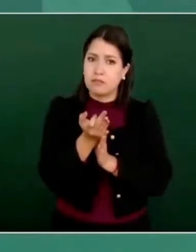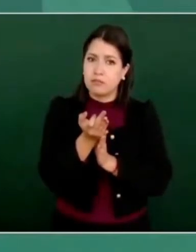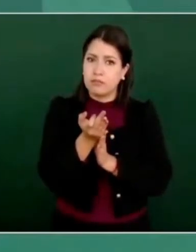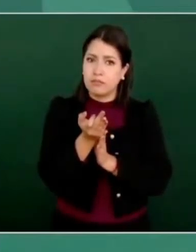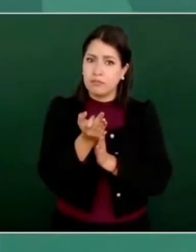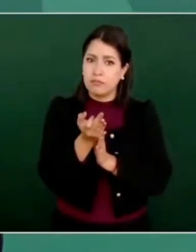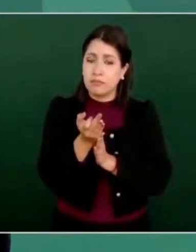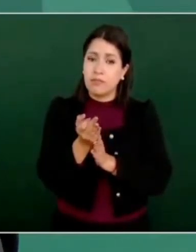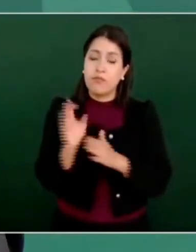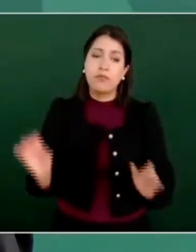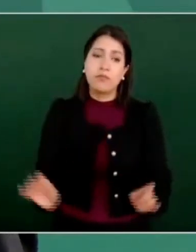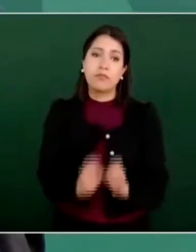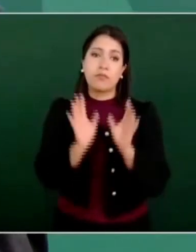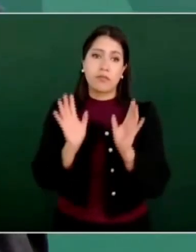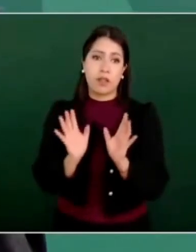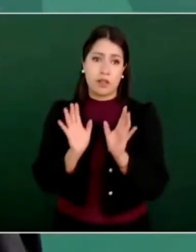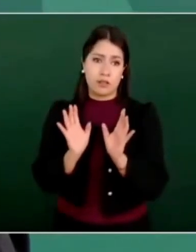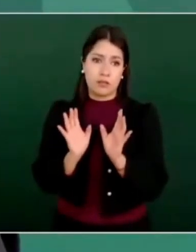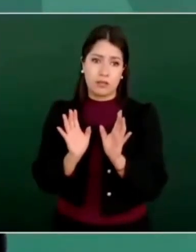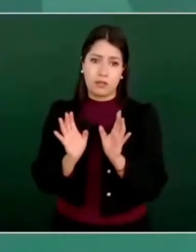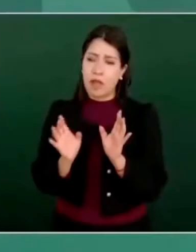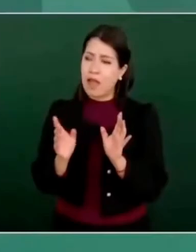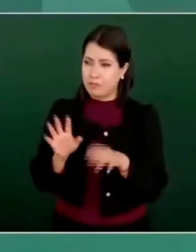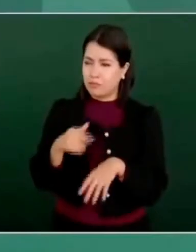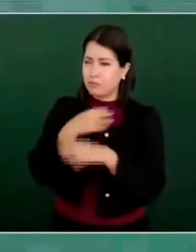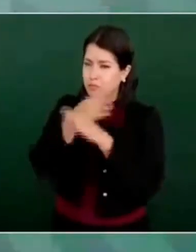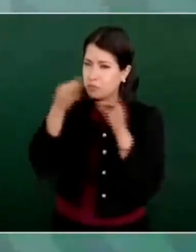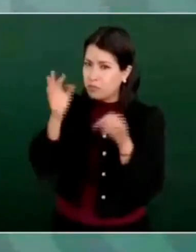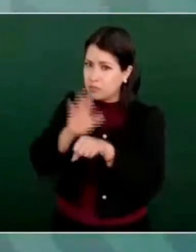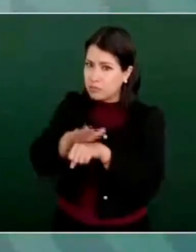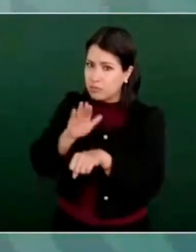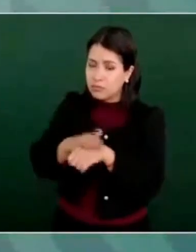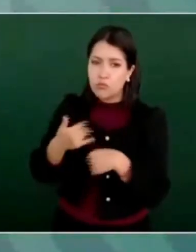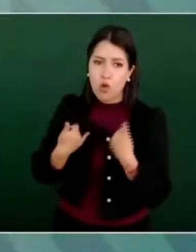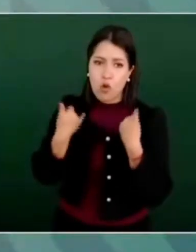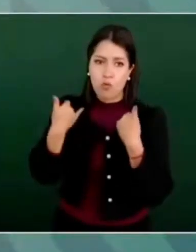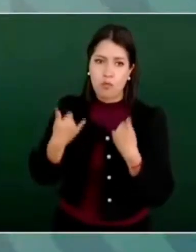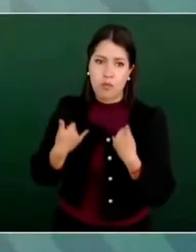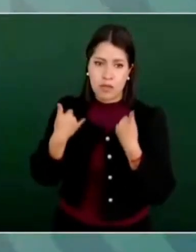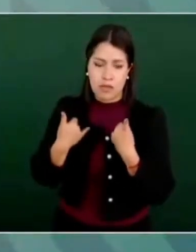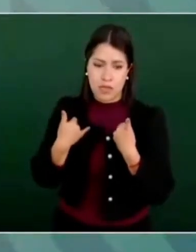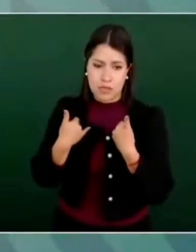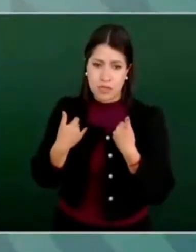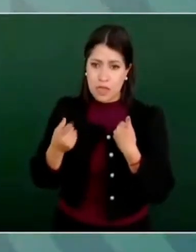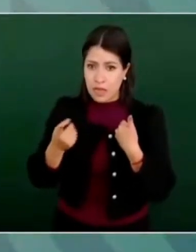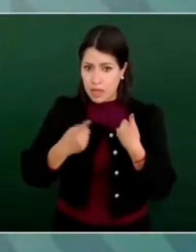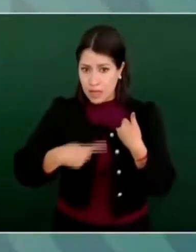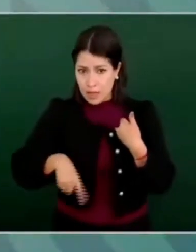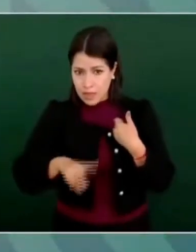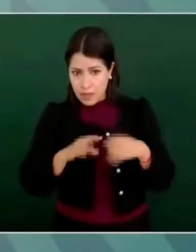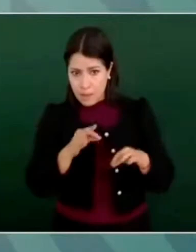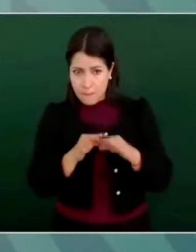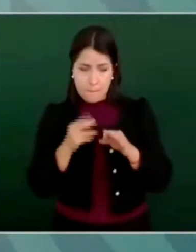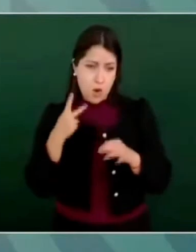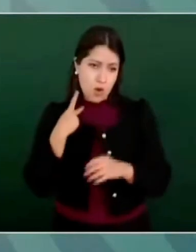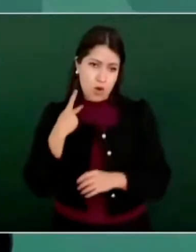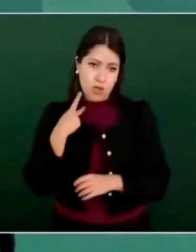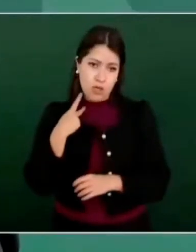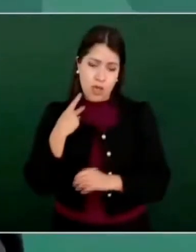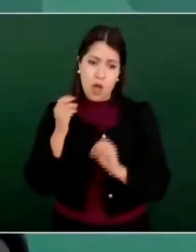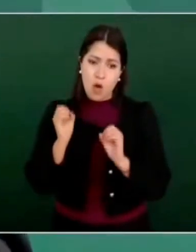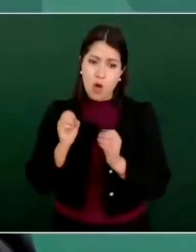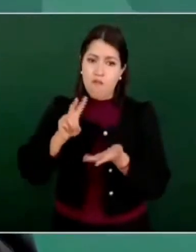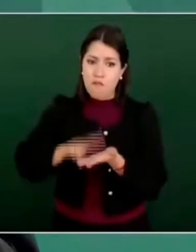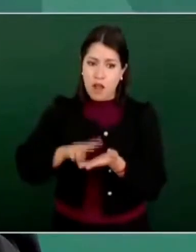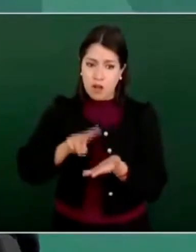Si hay que optar, y esto es para los jóvenes, entre eficacia política y